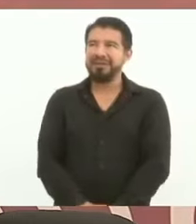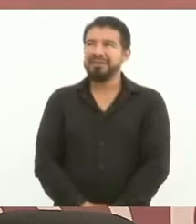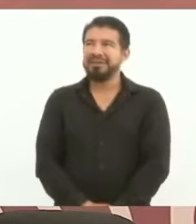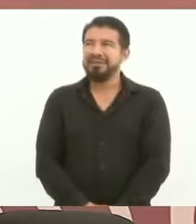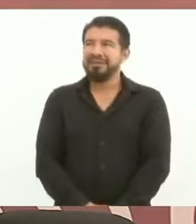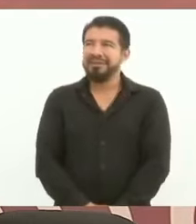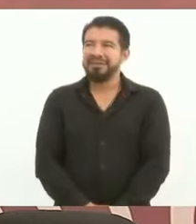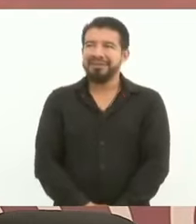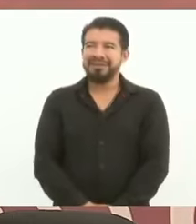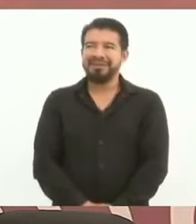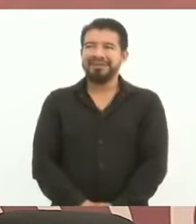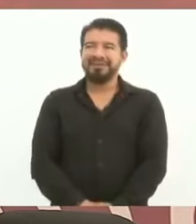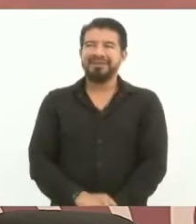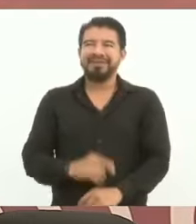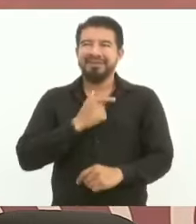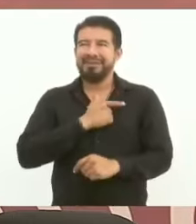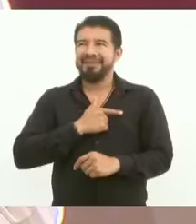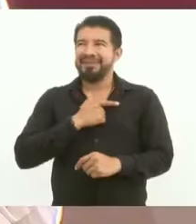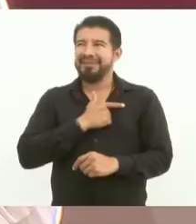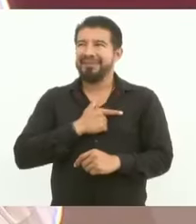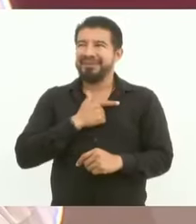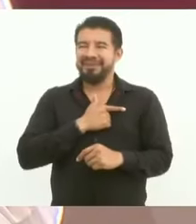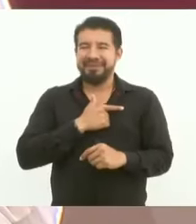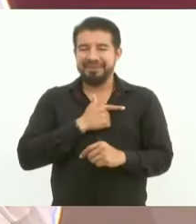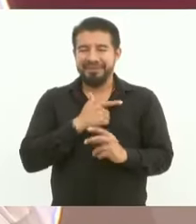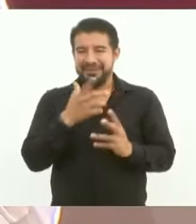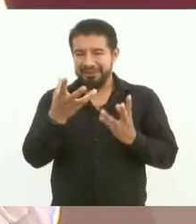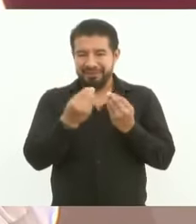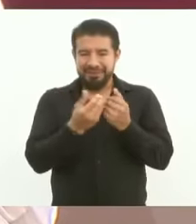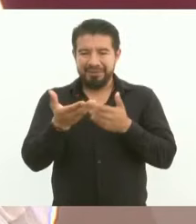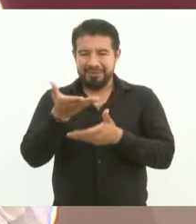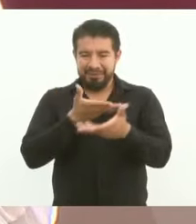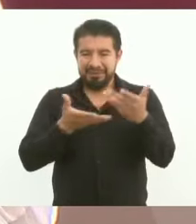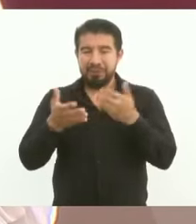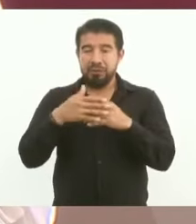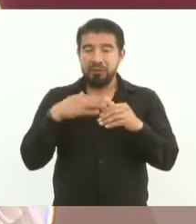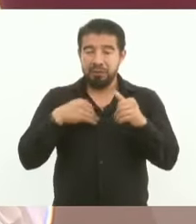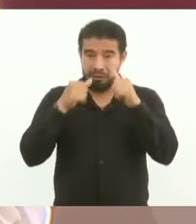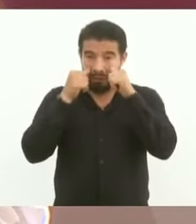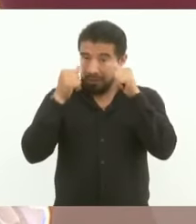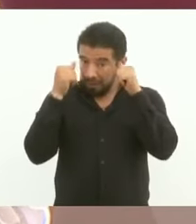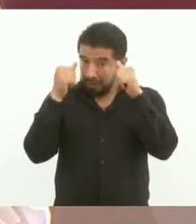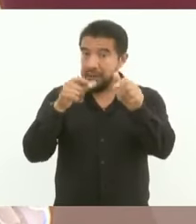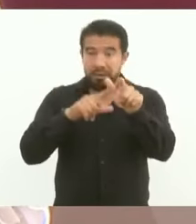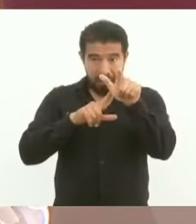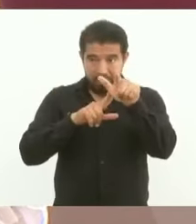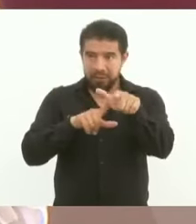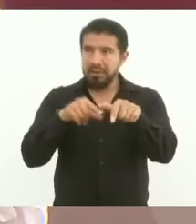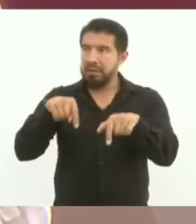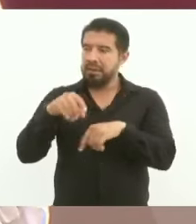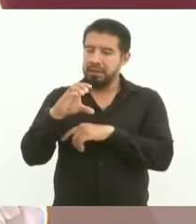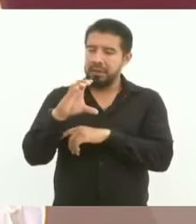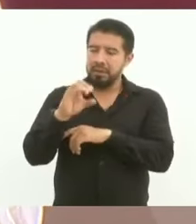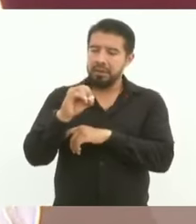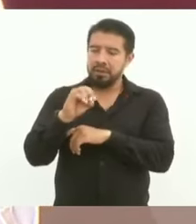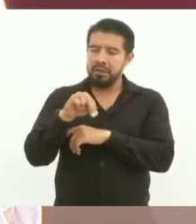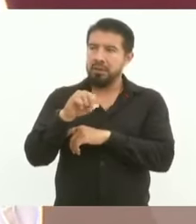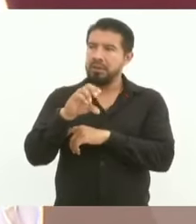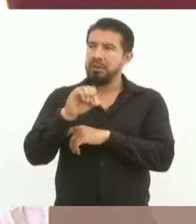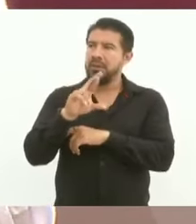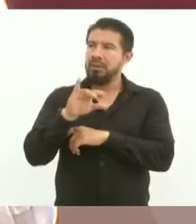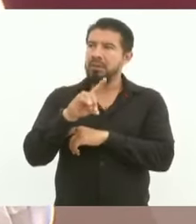Me da mucho gusto estar con ustedes, nada más decirles, estoy pendiente siempre de la Concordia. No me ha